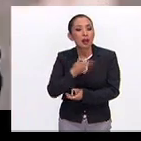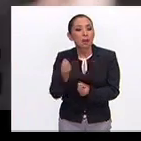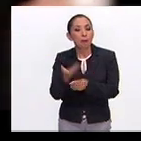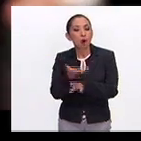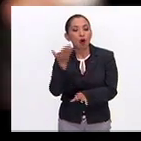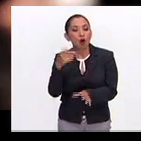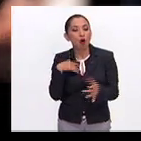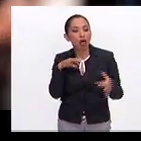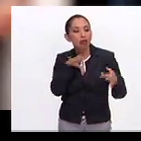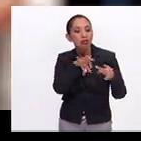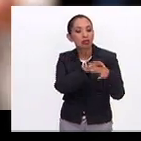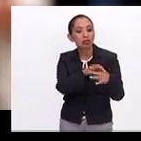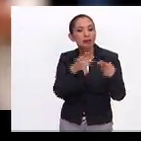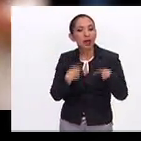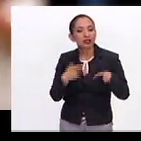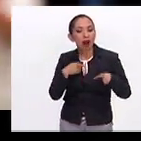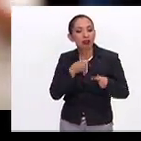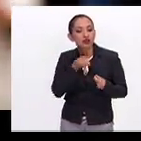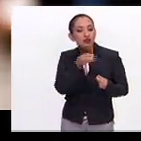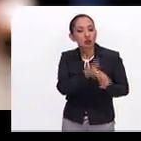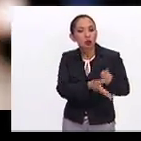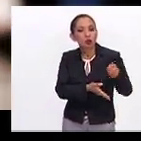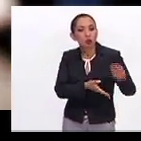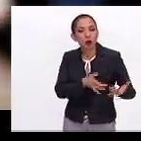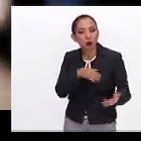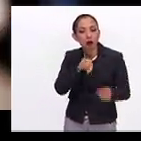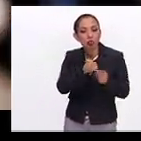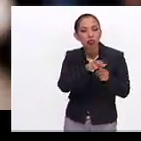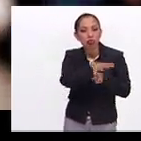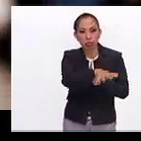íntima relación con los individuos